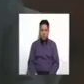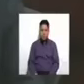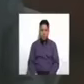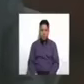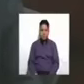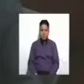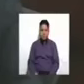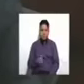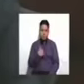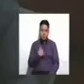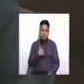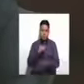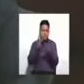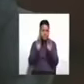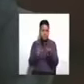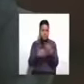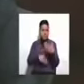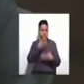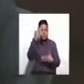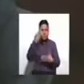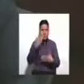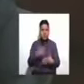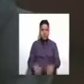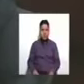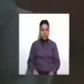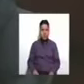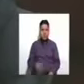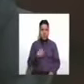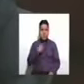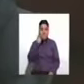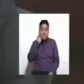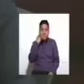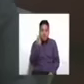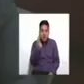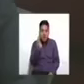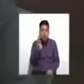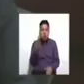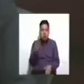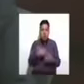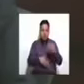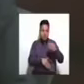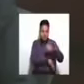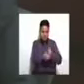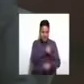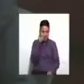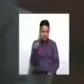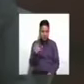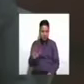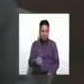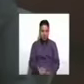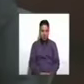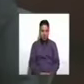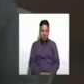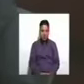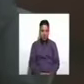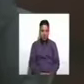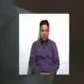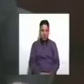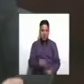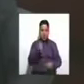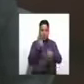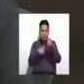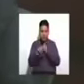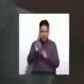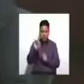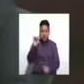Entonces, yo empezaría diciendo que el primer pecado en la gestión del señor ministro es desconocer que la